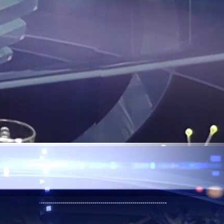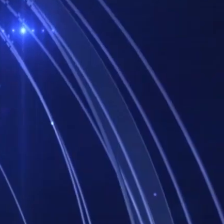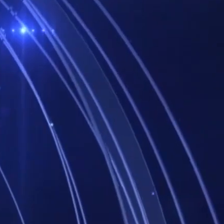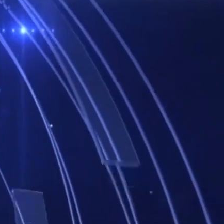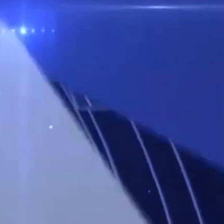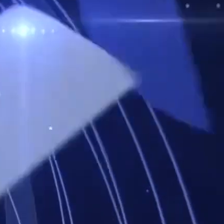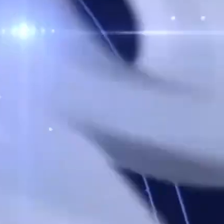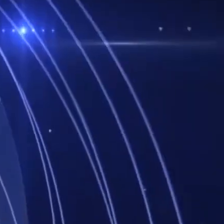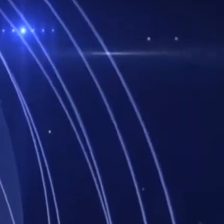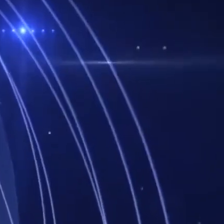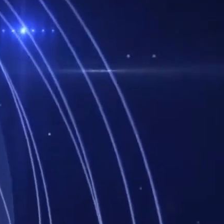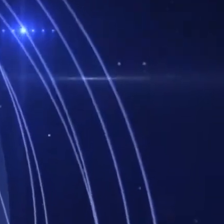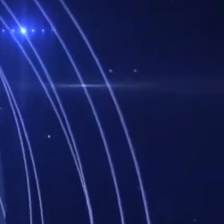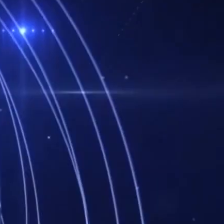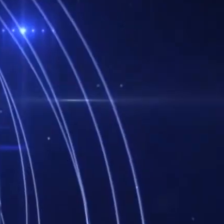reportaje.